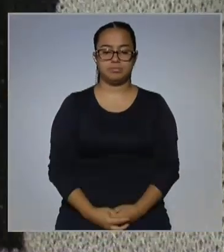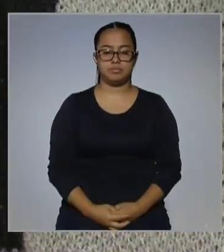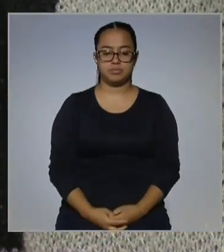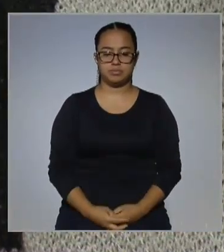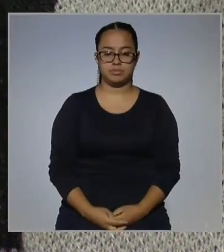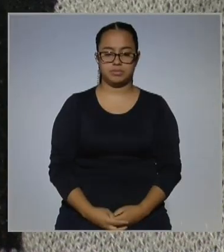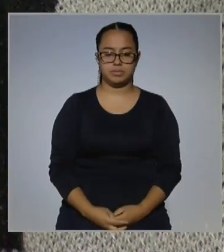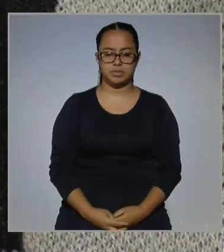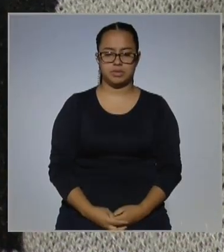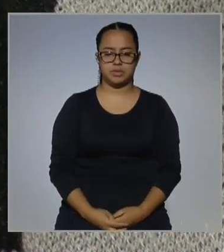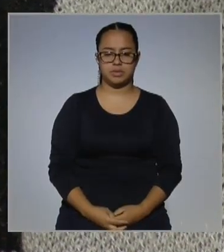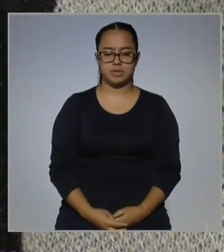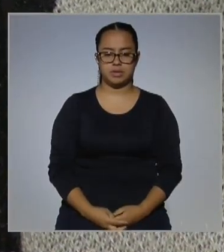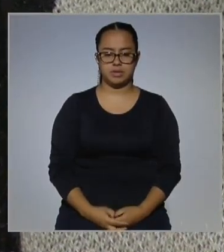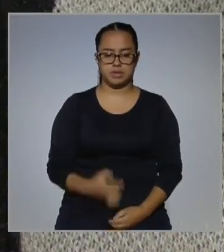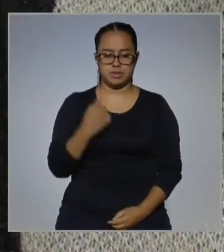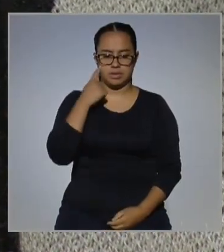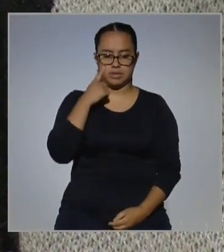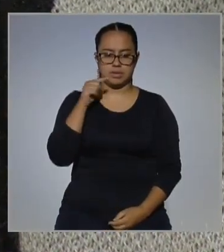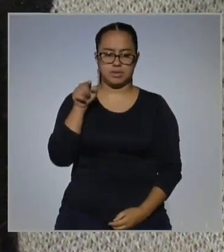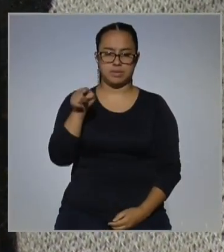Entonces, vean, aquí le voy a hacer un zoom